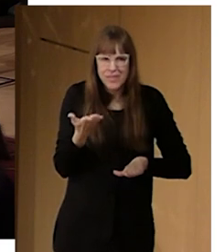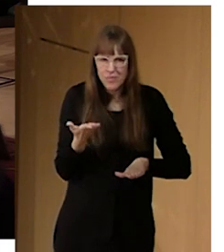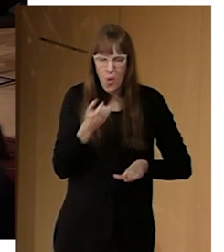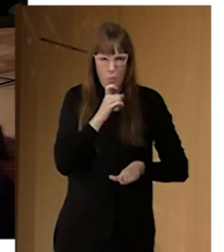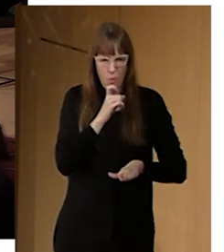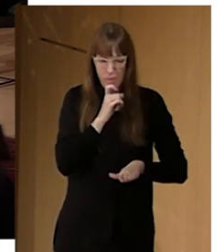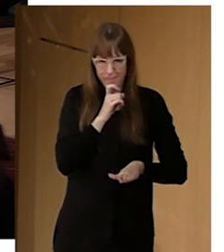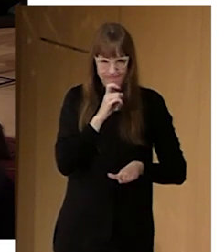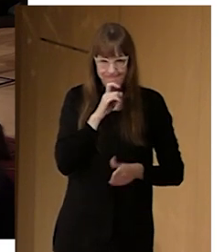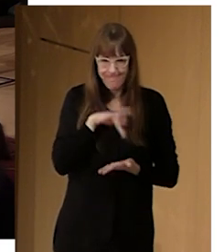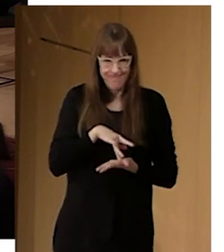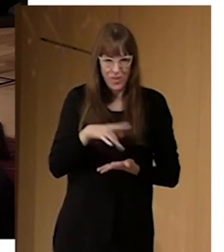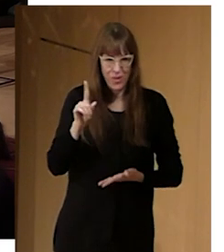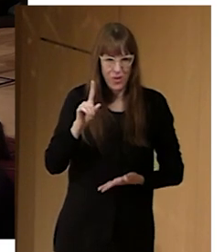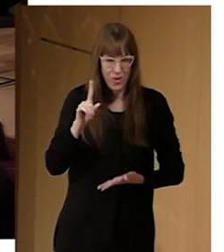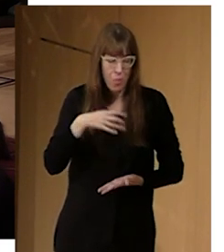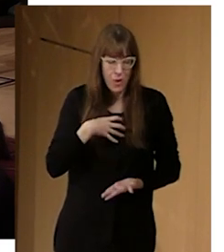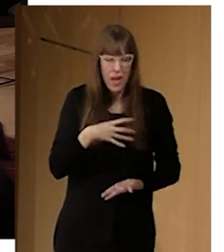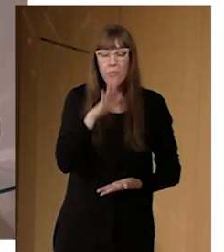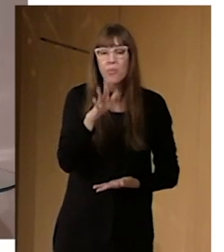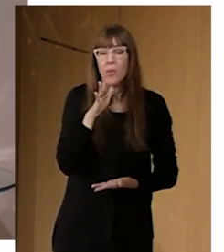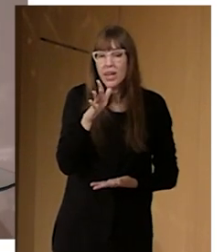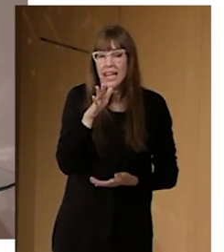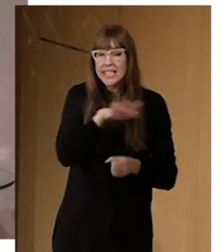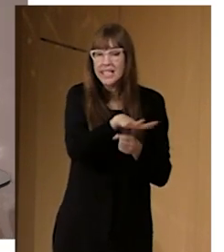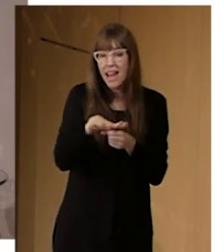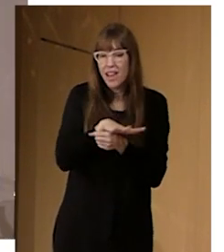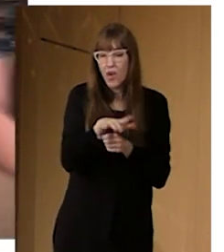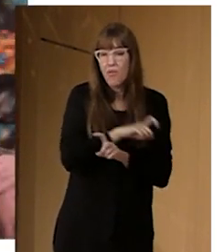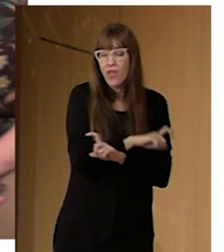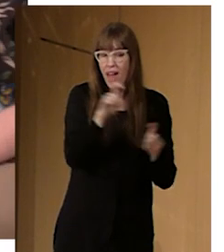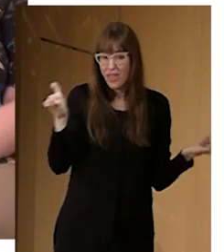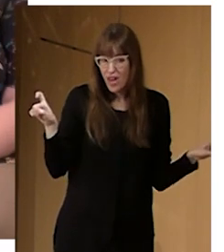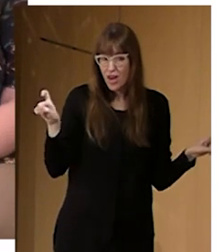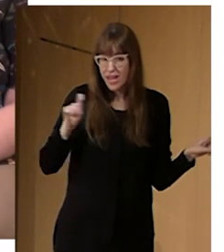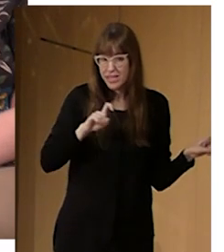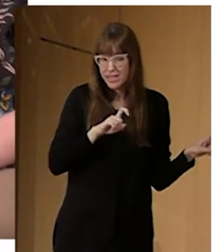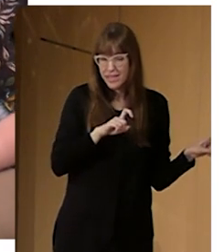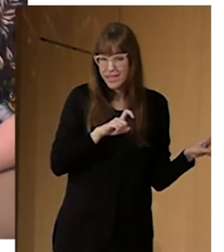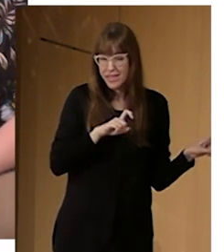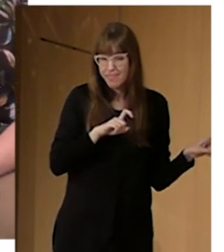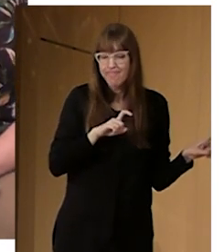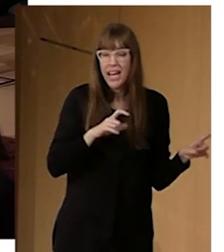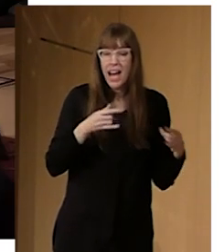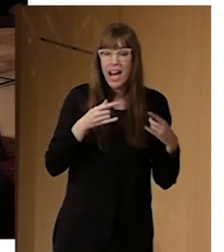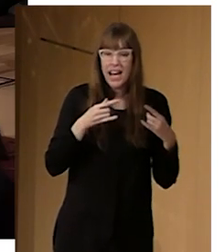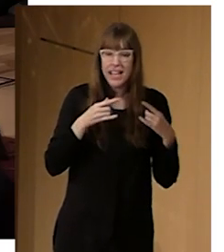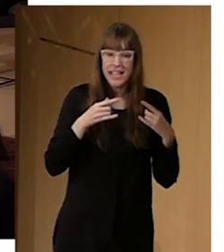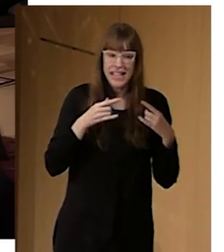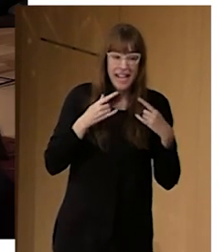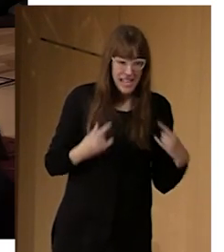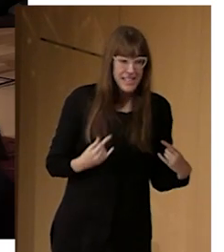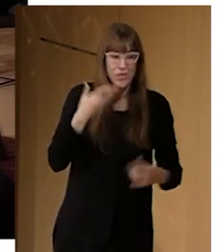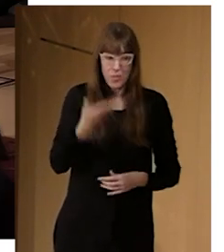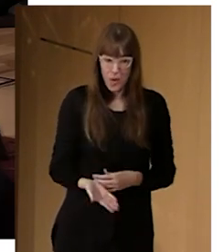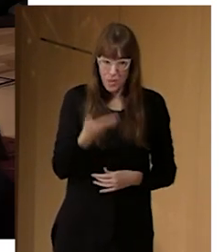otros entre otras cosas el sector de las fundaciones estaba sufriendo una crisis importante se estaban cerrando